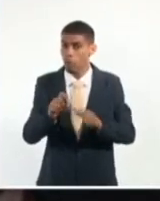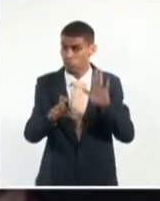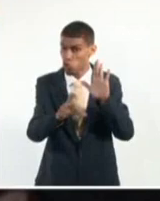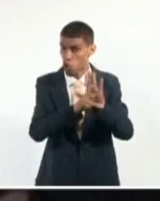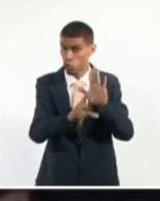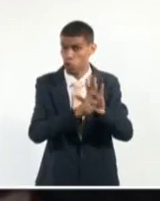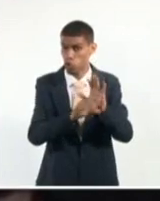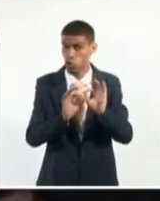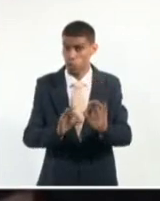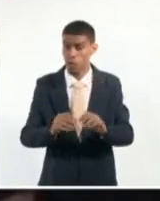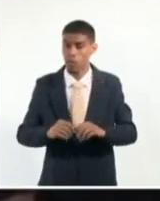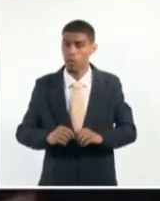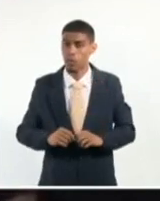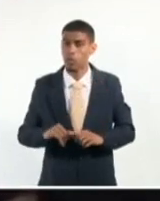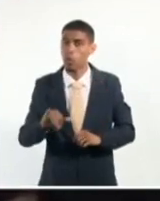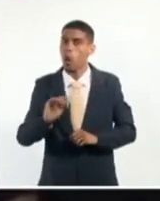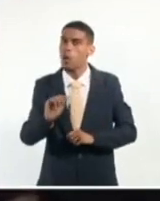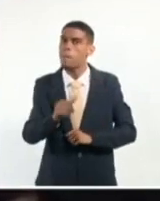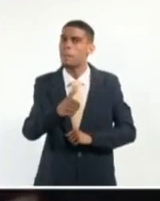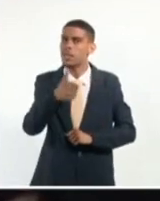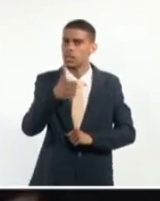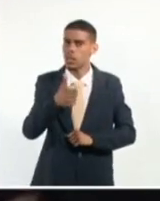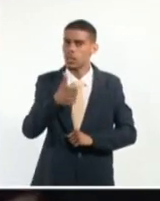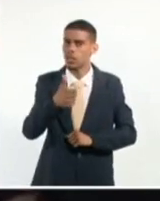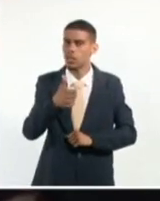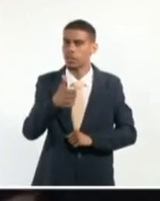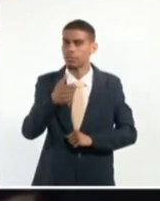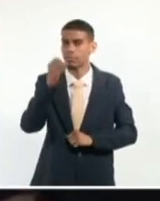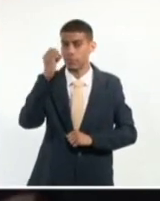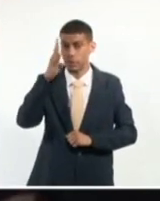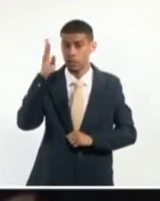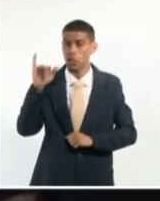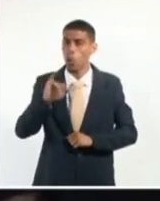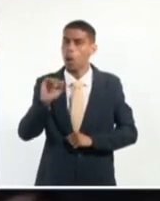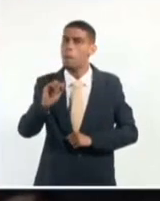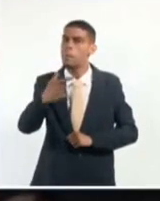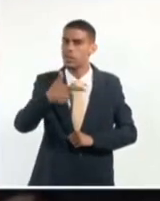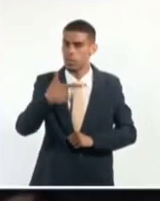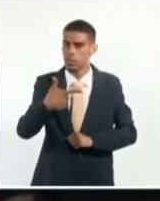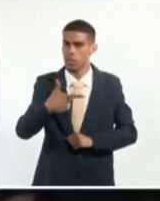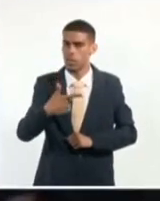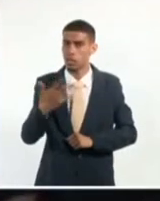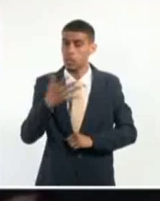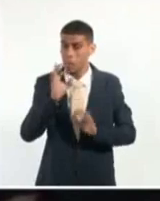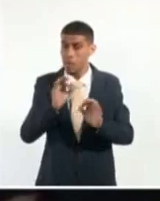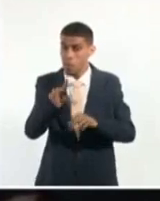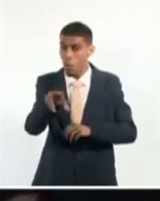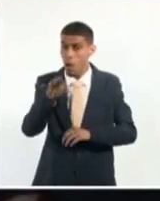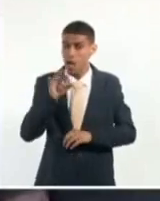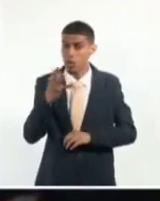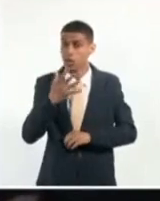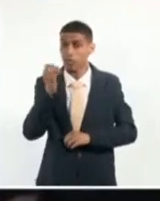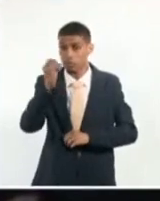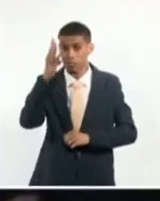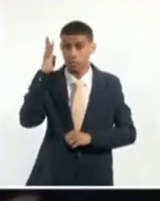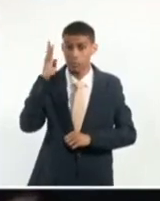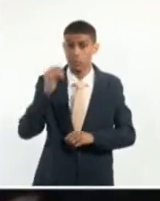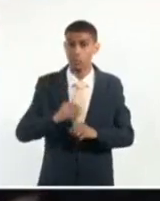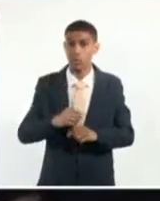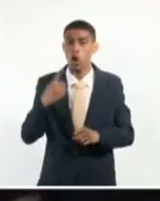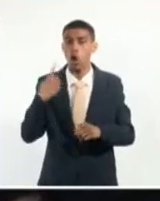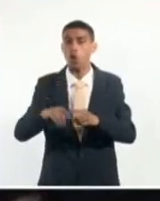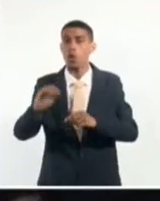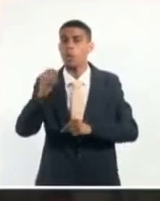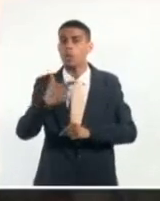constitucional contempló la figura del presidente y vicepresidente de la República, para los que fueron electos Miguel Díaz-Canel Bermúdez y